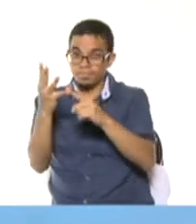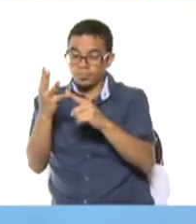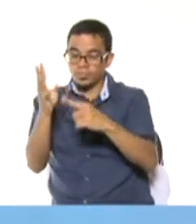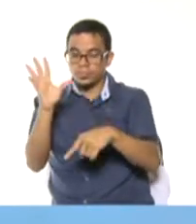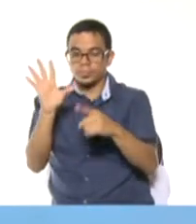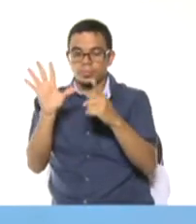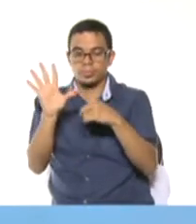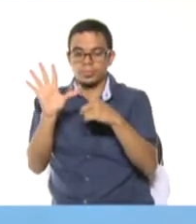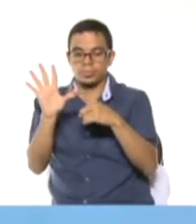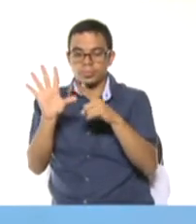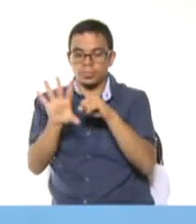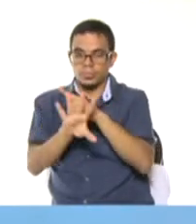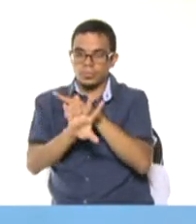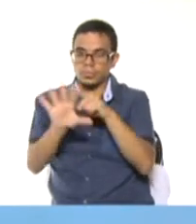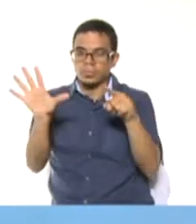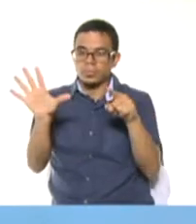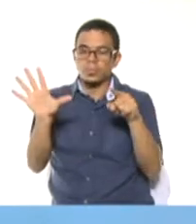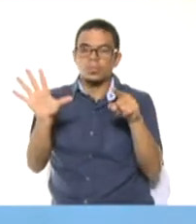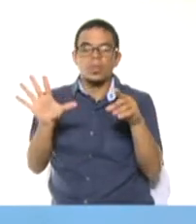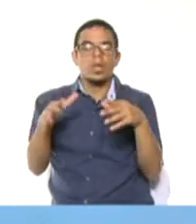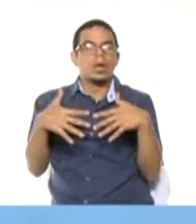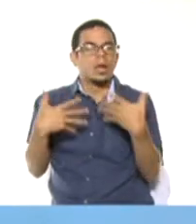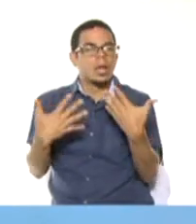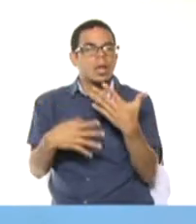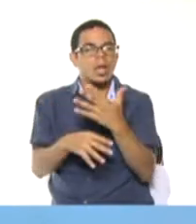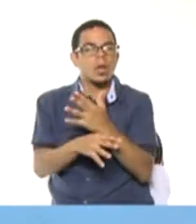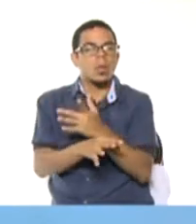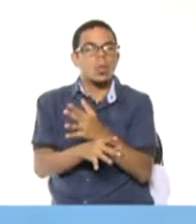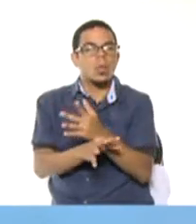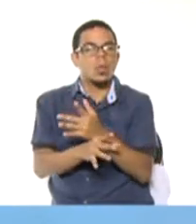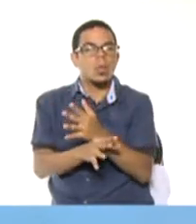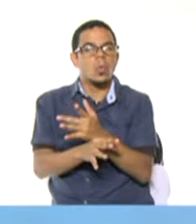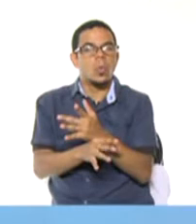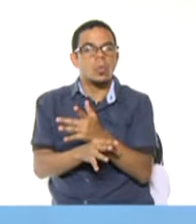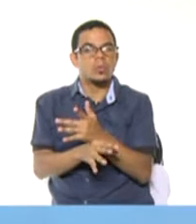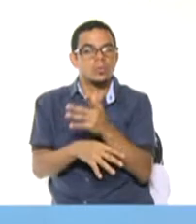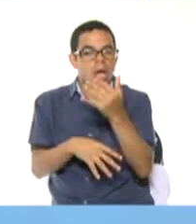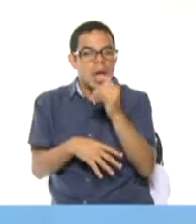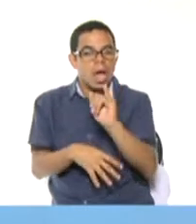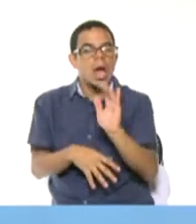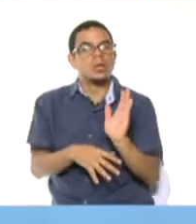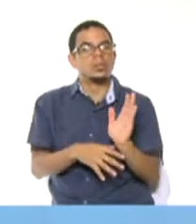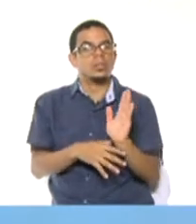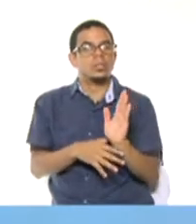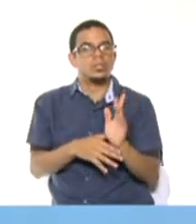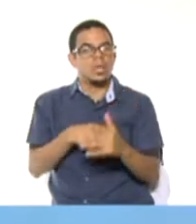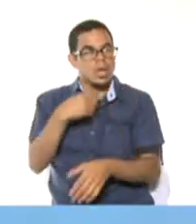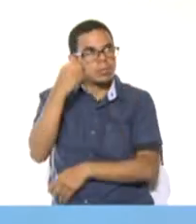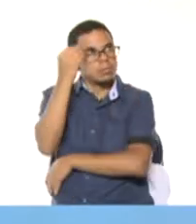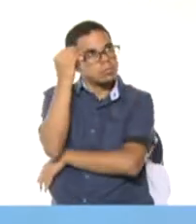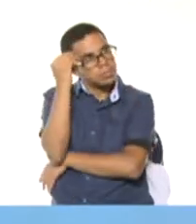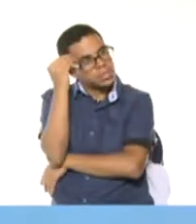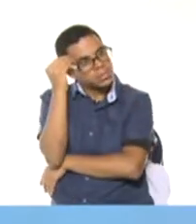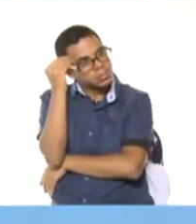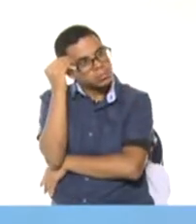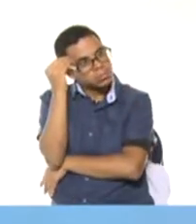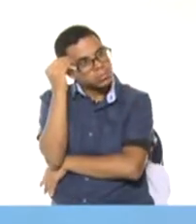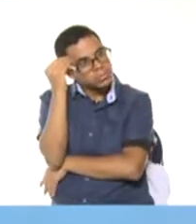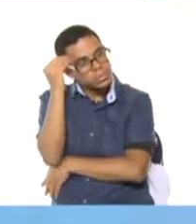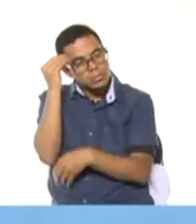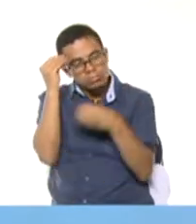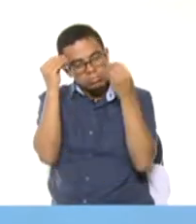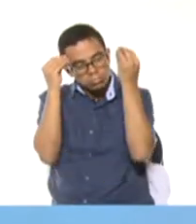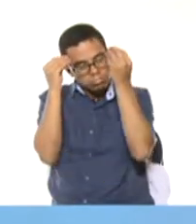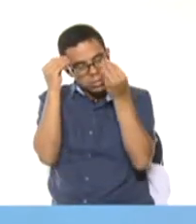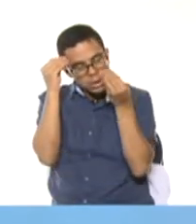Luego pedirle que se gire y preguntar qué juguete hay de más. Y él se concentre. Busque